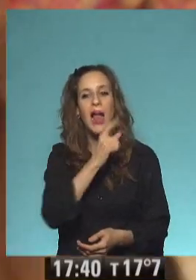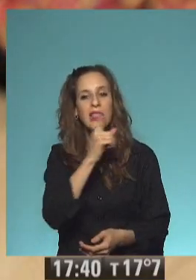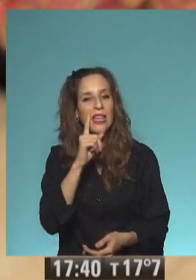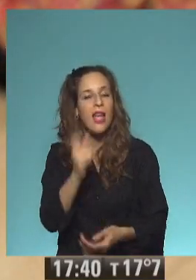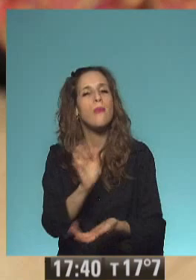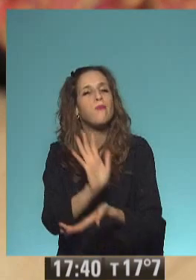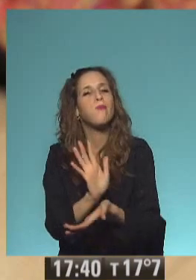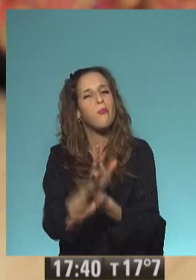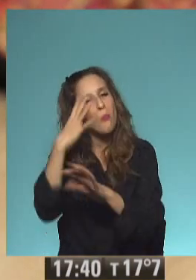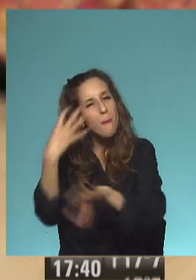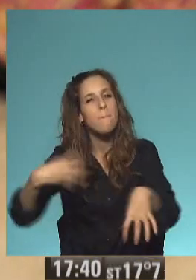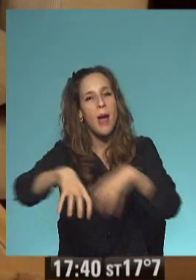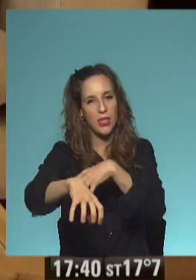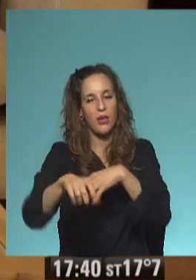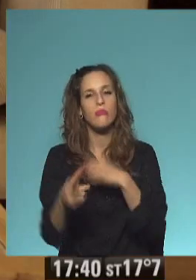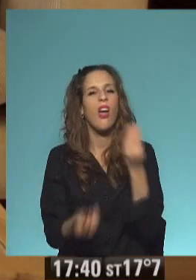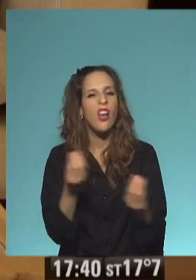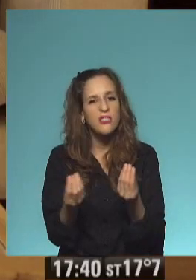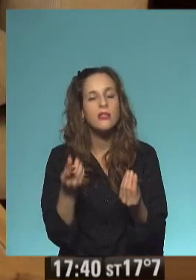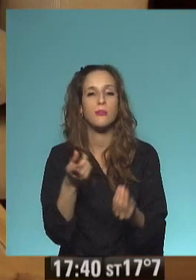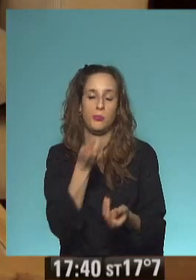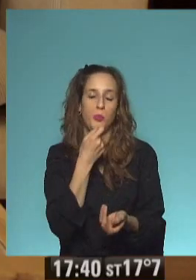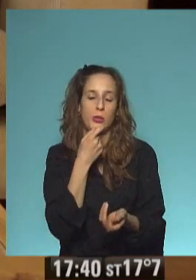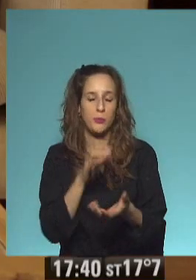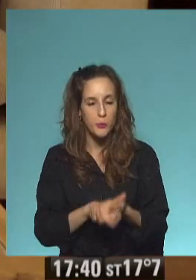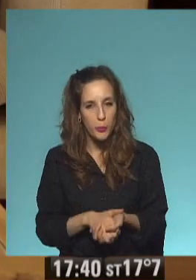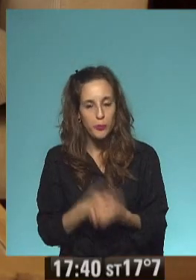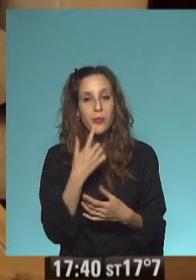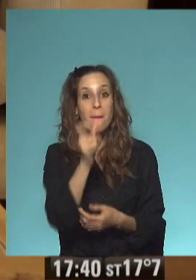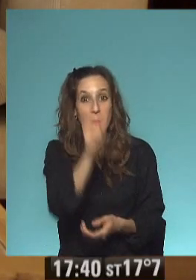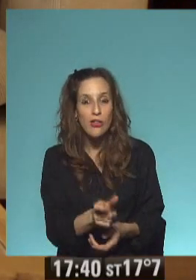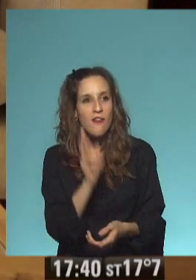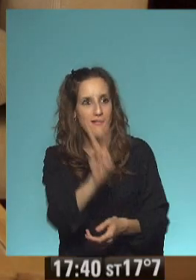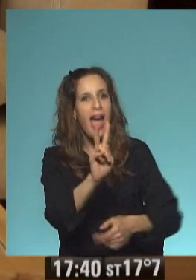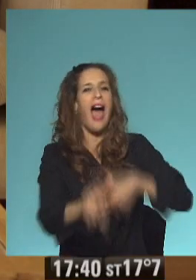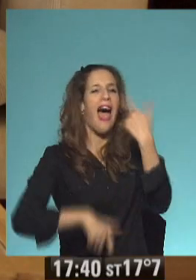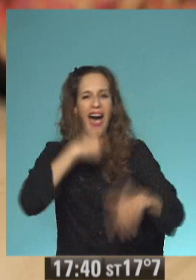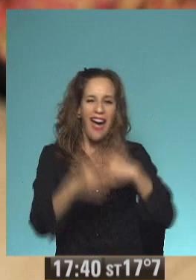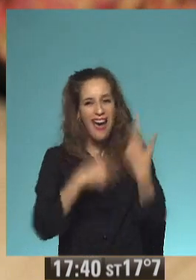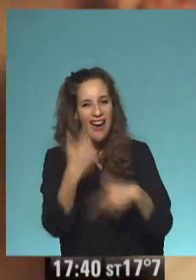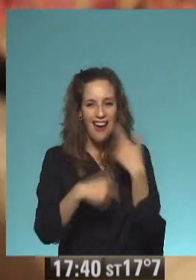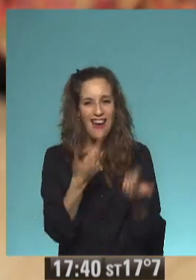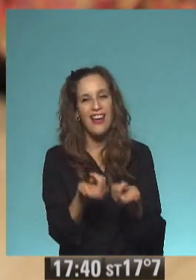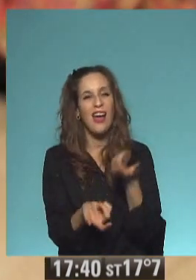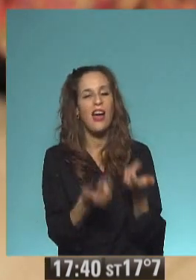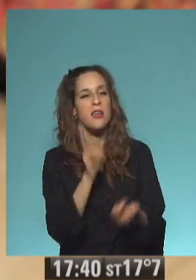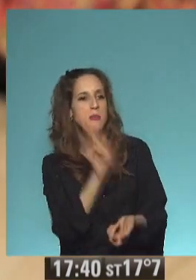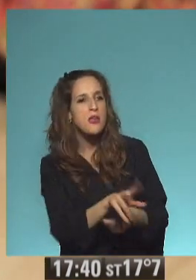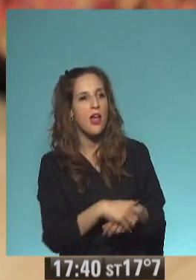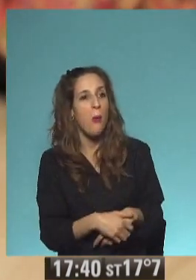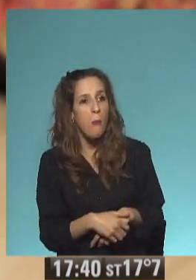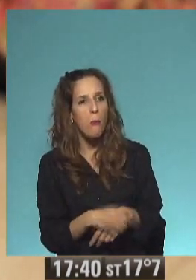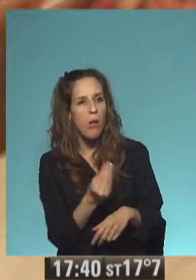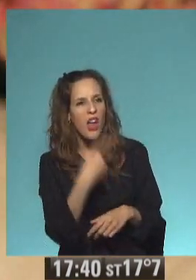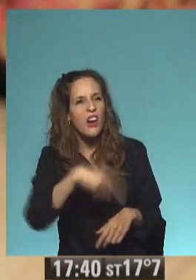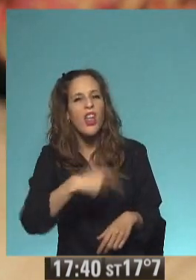¿Empatía? Empatía. ¿Qué es eso? ¿Viste cuando alguien se está matando de risa y vos no sabés cuál es el chiste, pero lo mirás y te empezás a